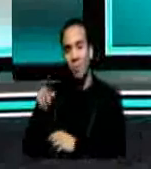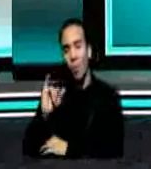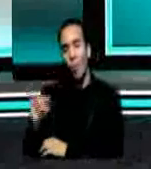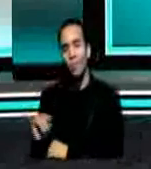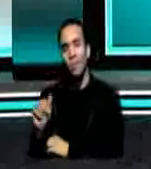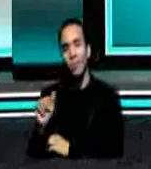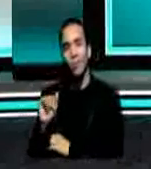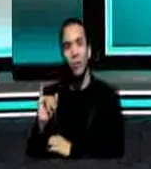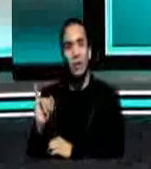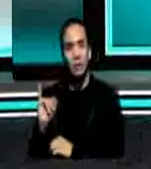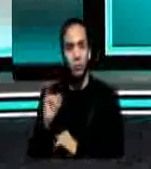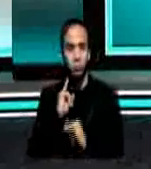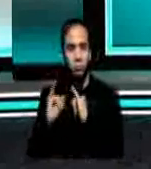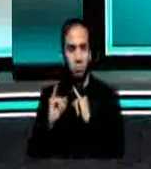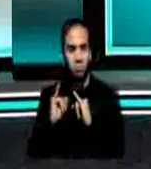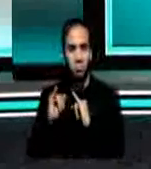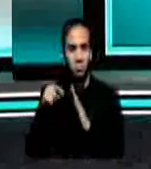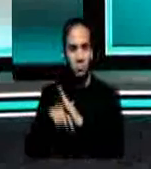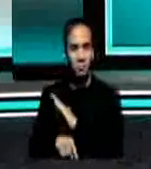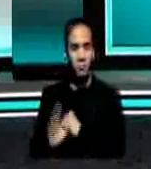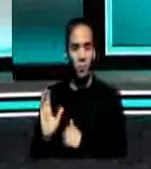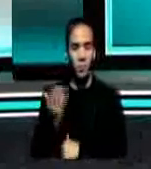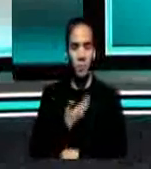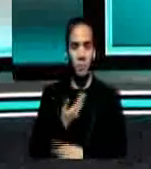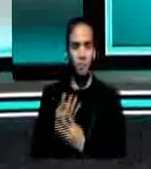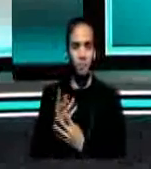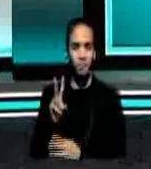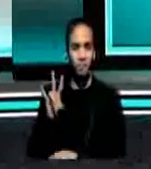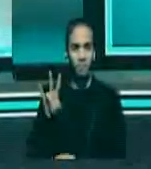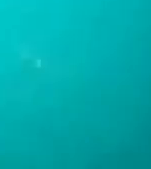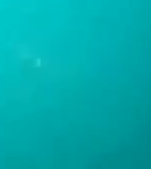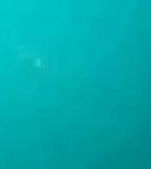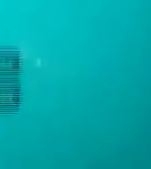esta historia exclusiva de noticias veinticuatro siete